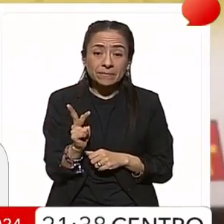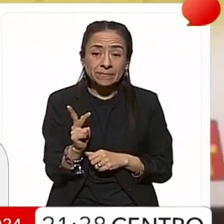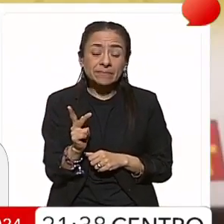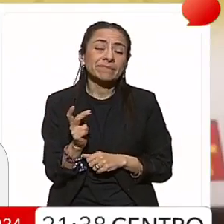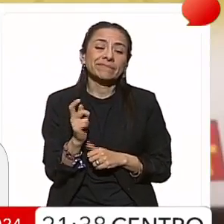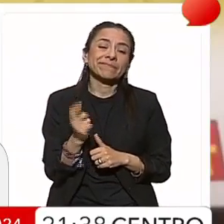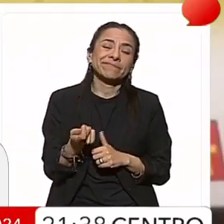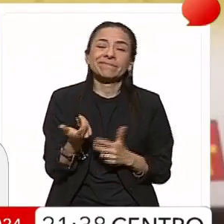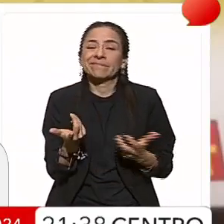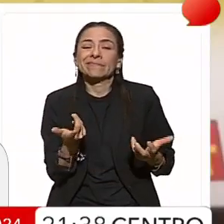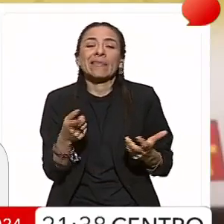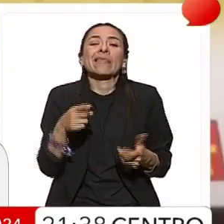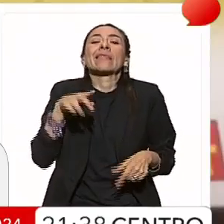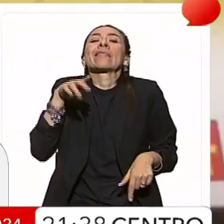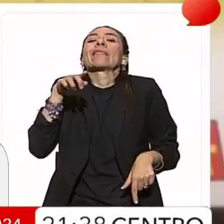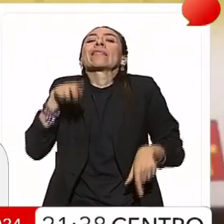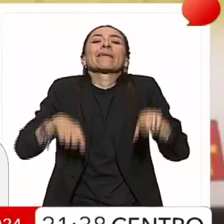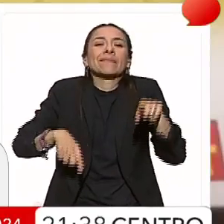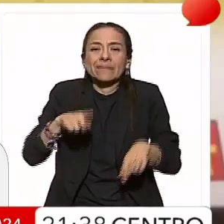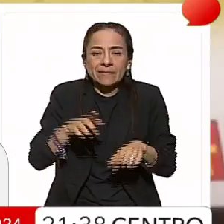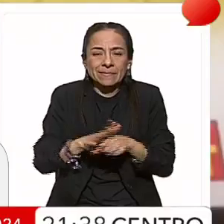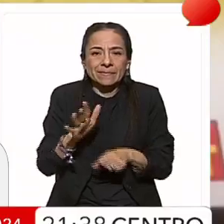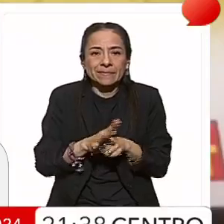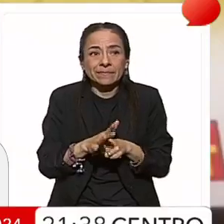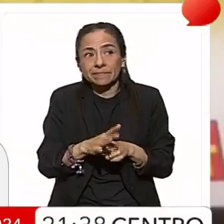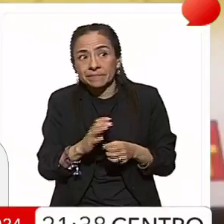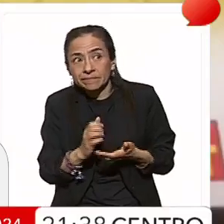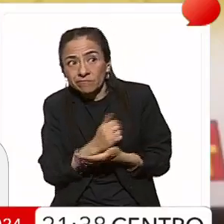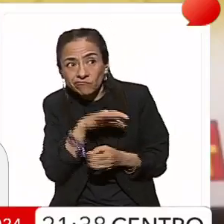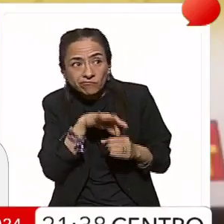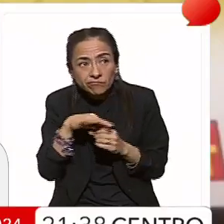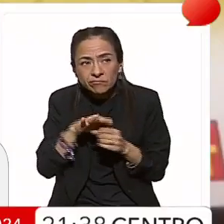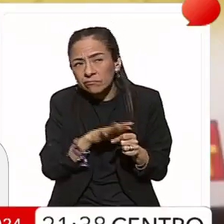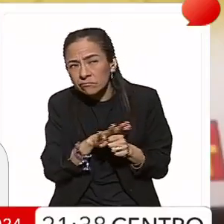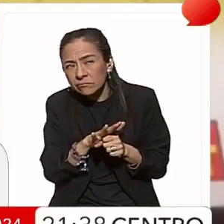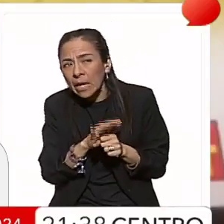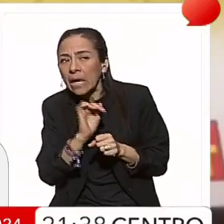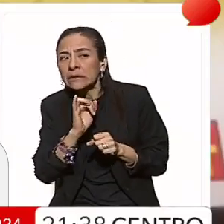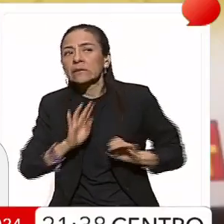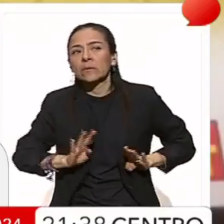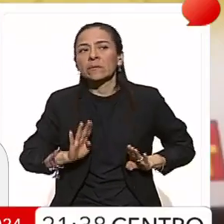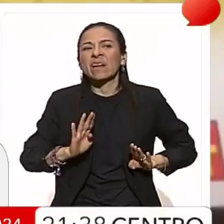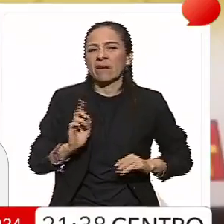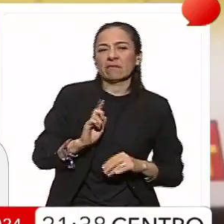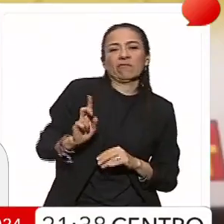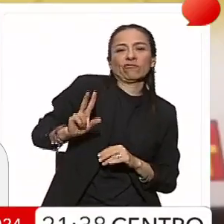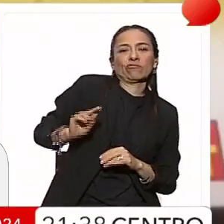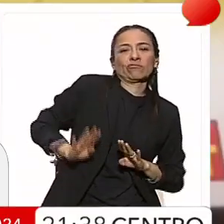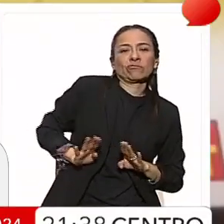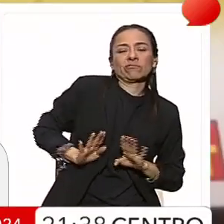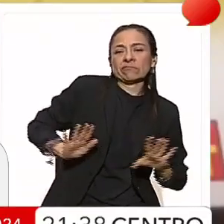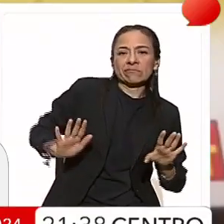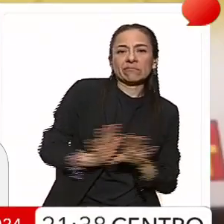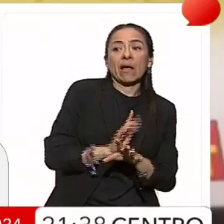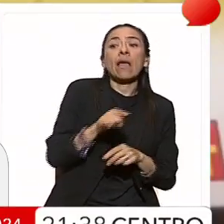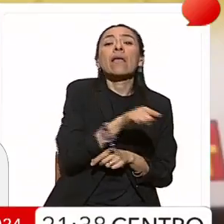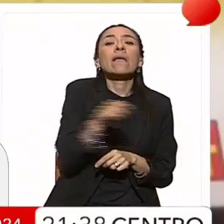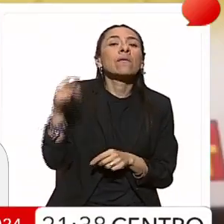conforme a los vaivenes de los resultados electorales, y quisieron crear un nicho donde pusieran